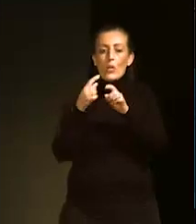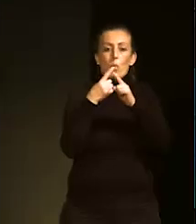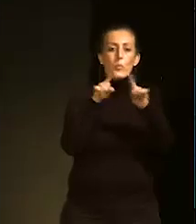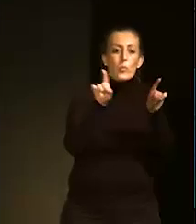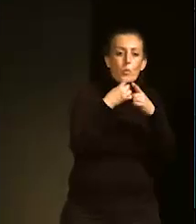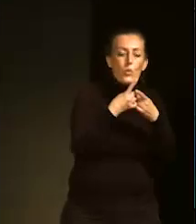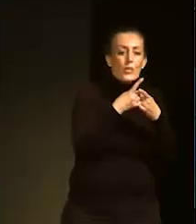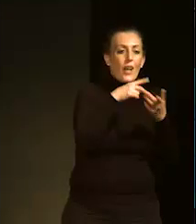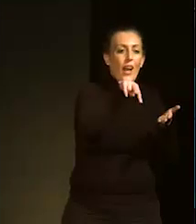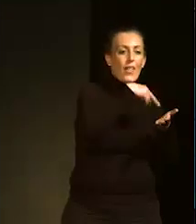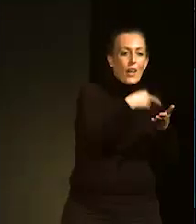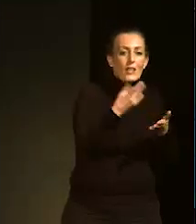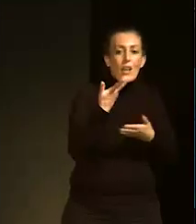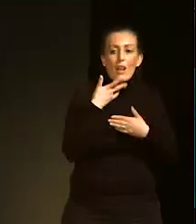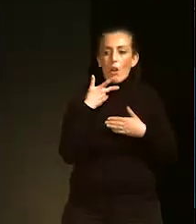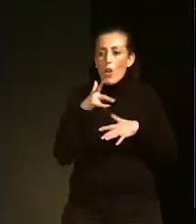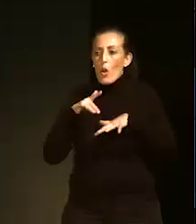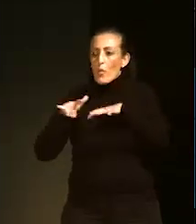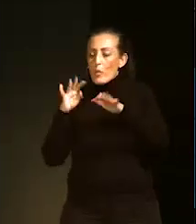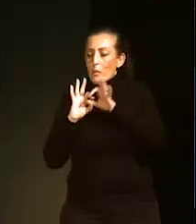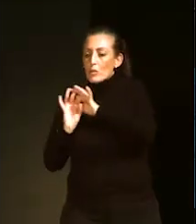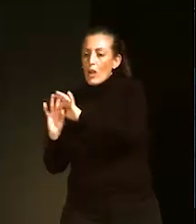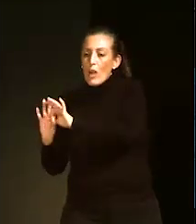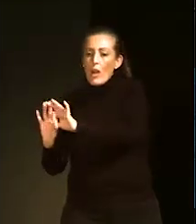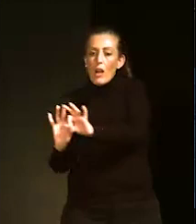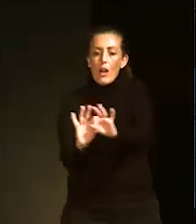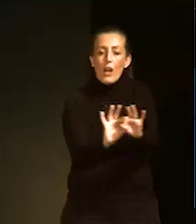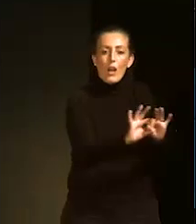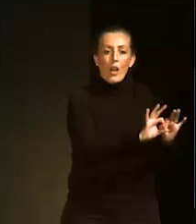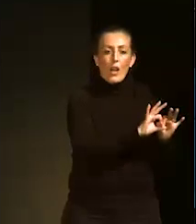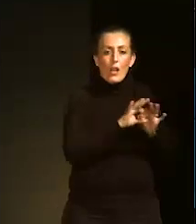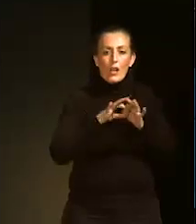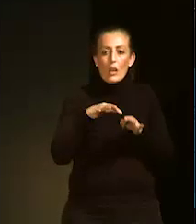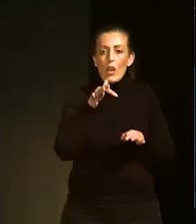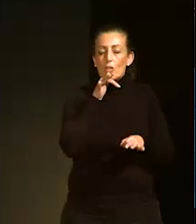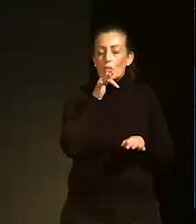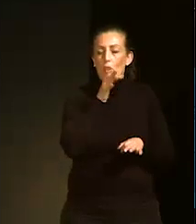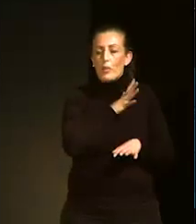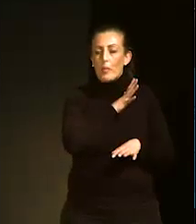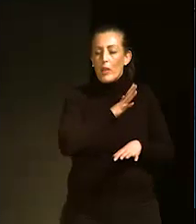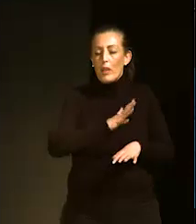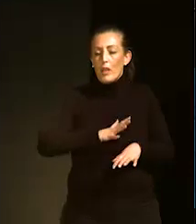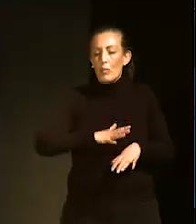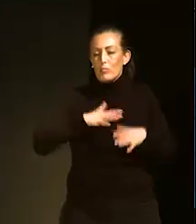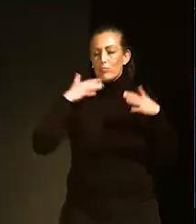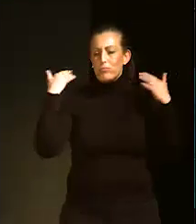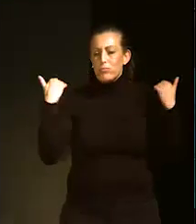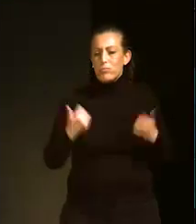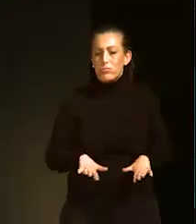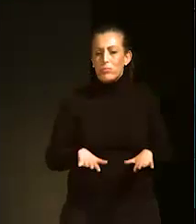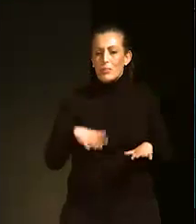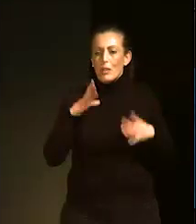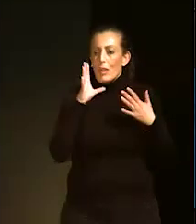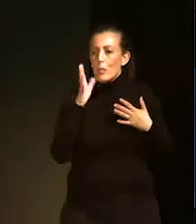danza de color de movimiento queda mucho pendiente mucho porque no hay